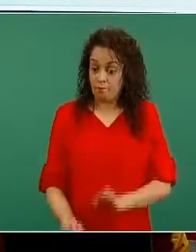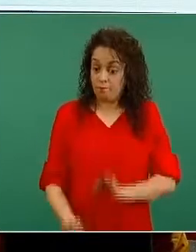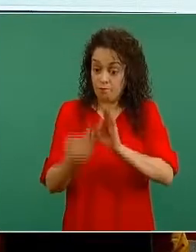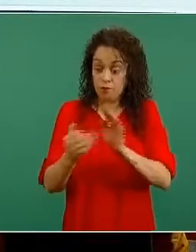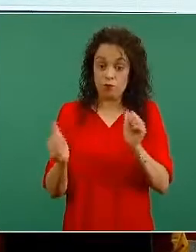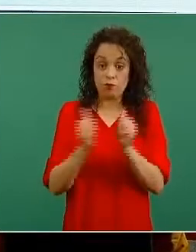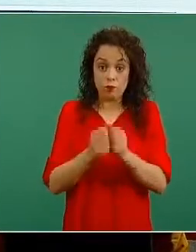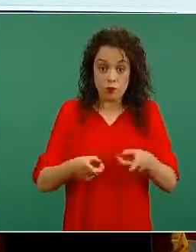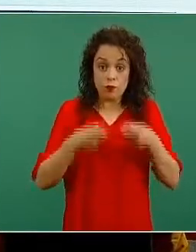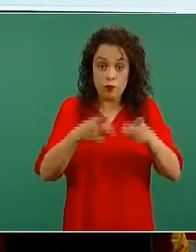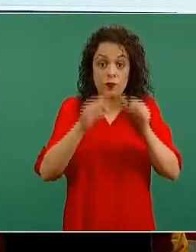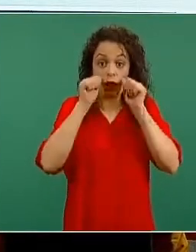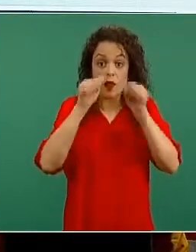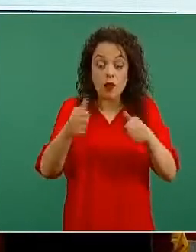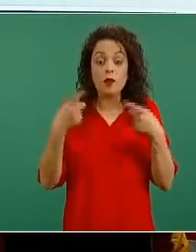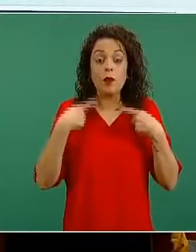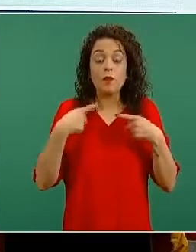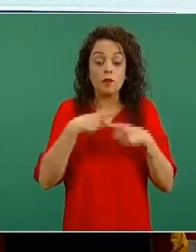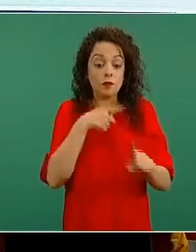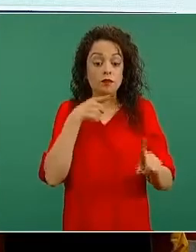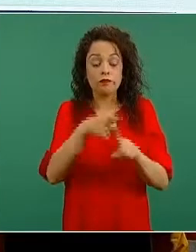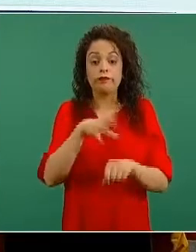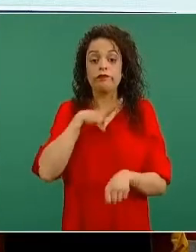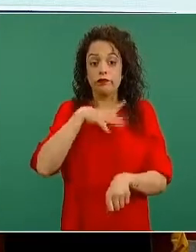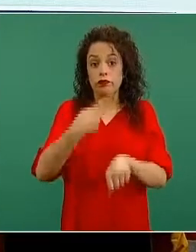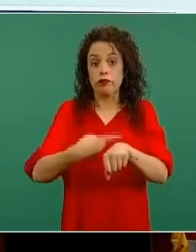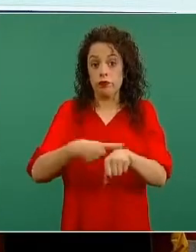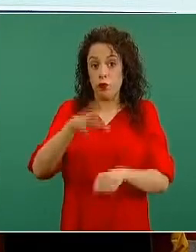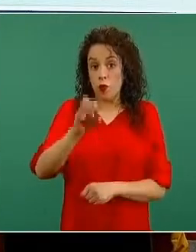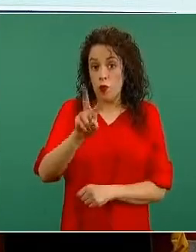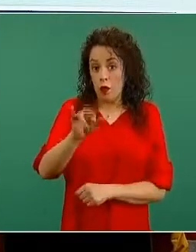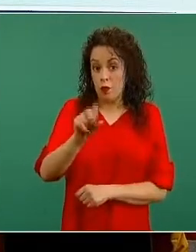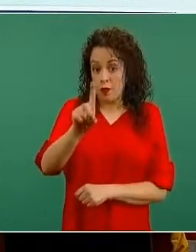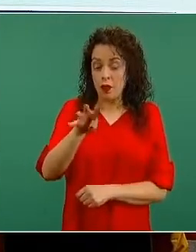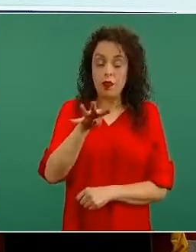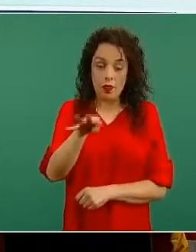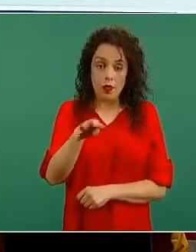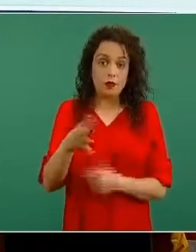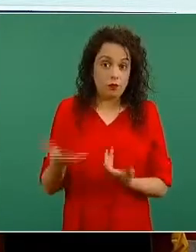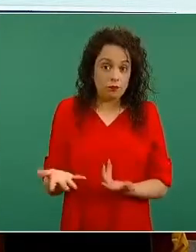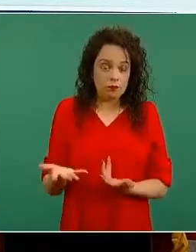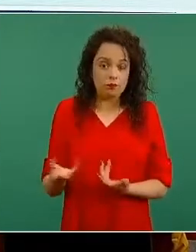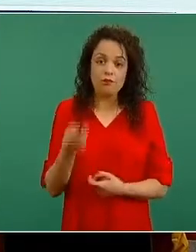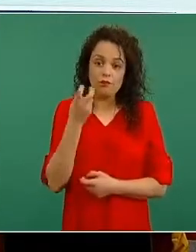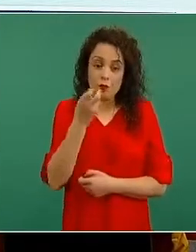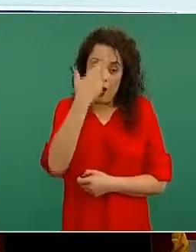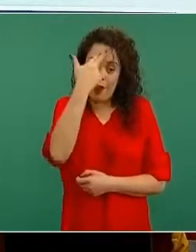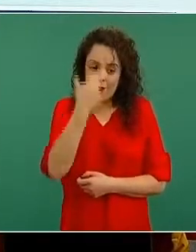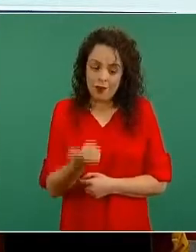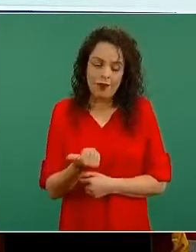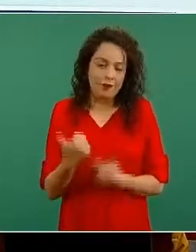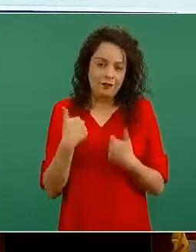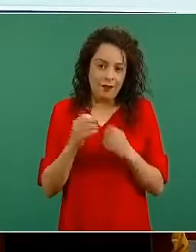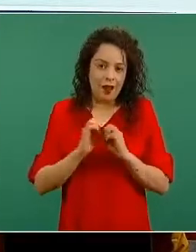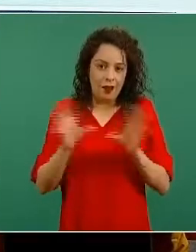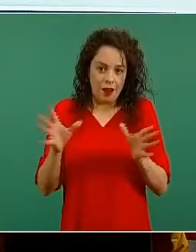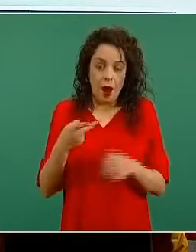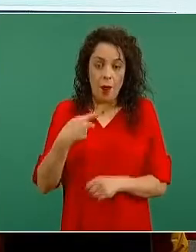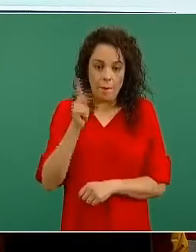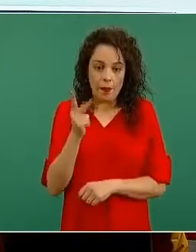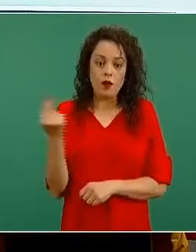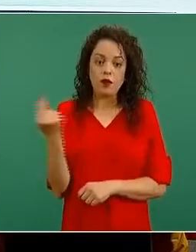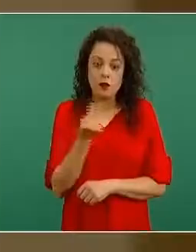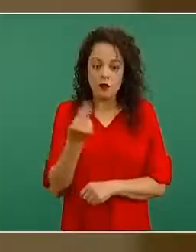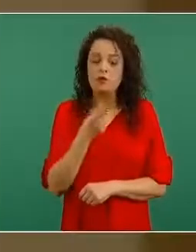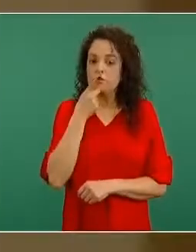atienden directamente a personas que tienen COVID-19. La razón es obvia, pero la enfatizamos,